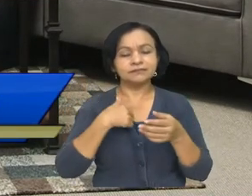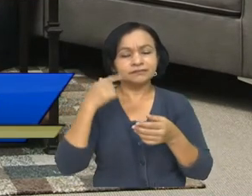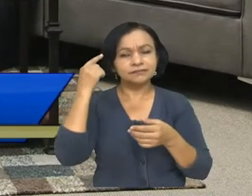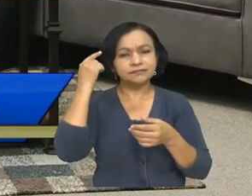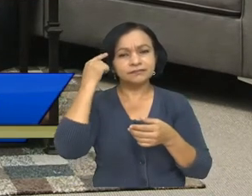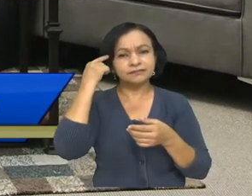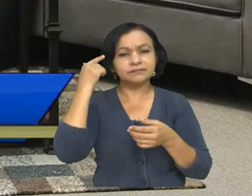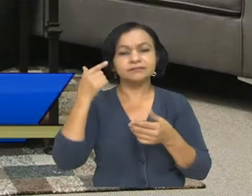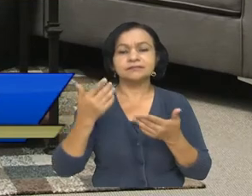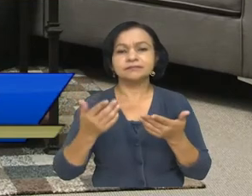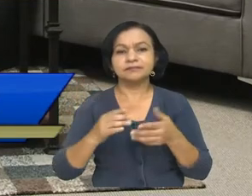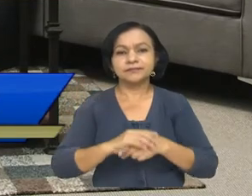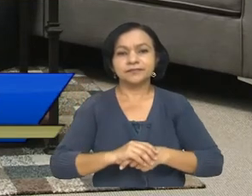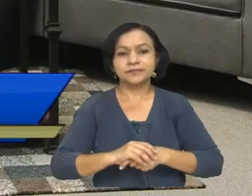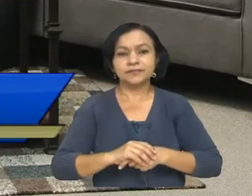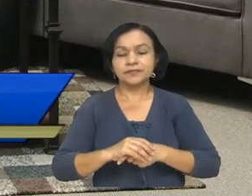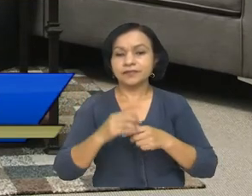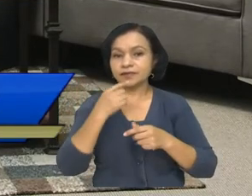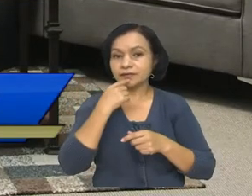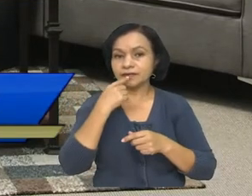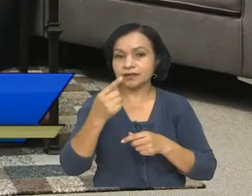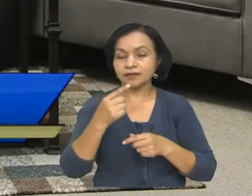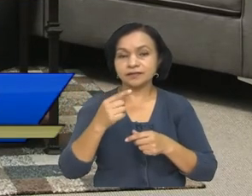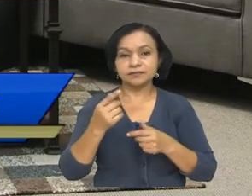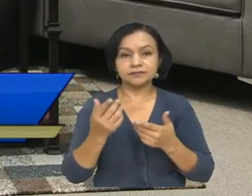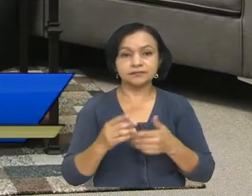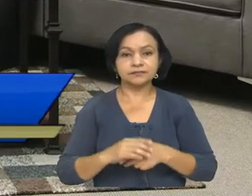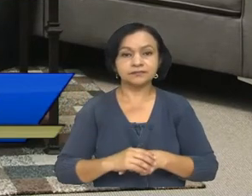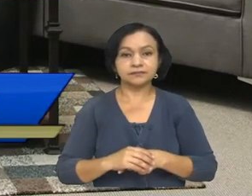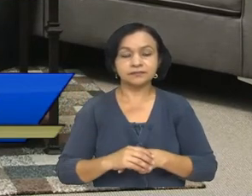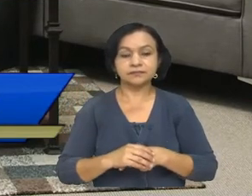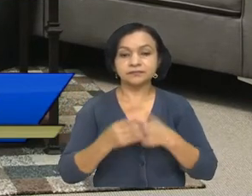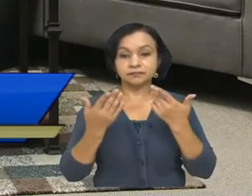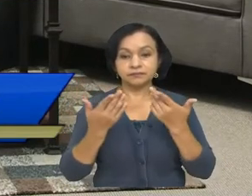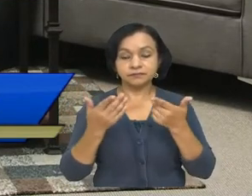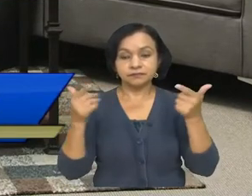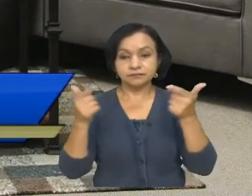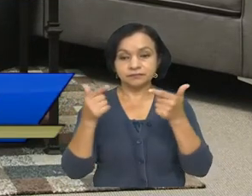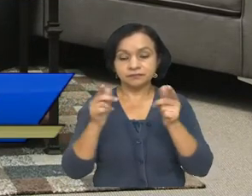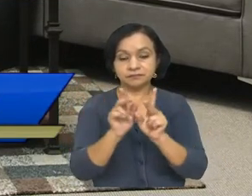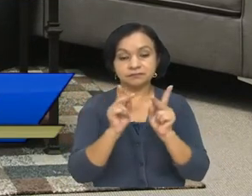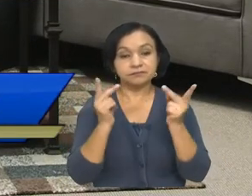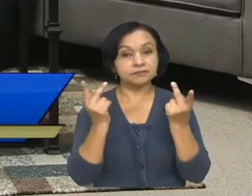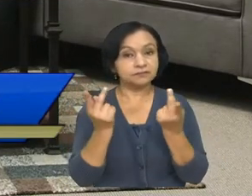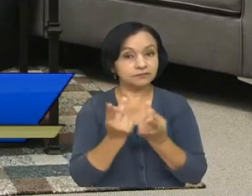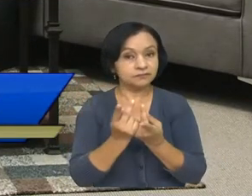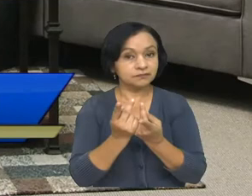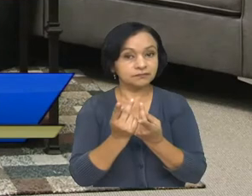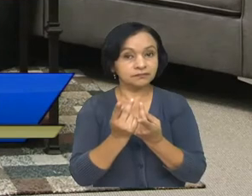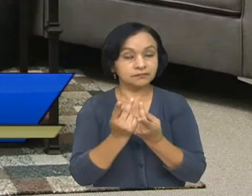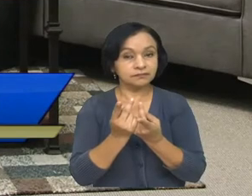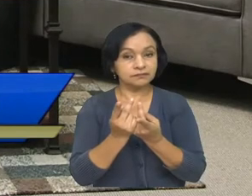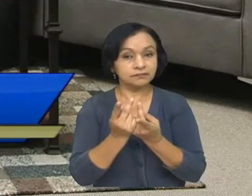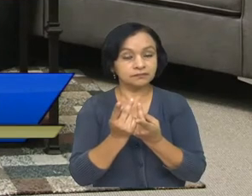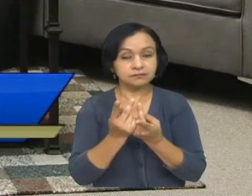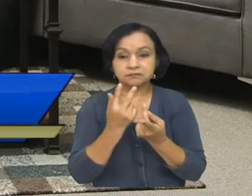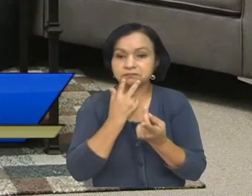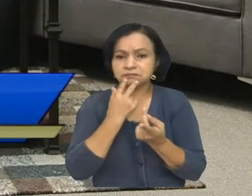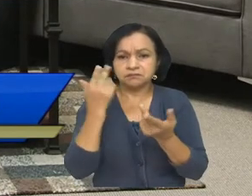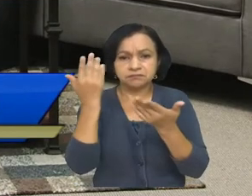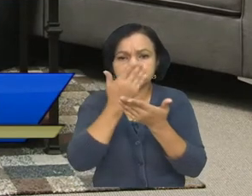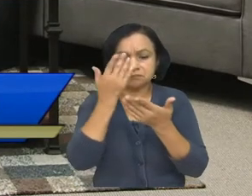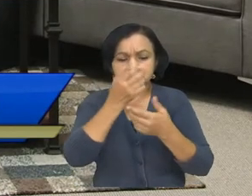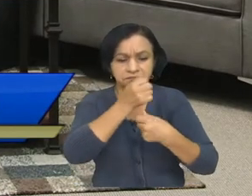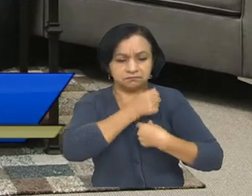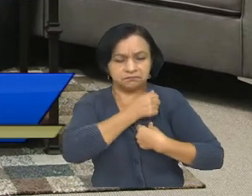final nosotros, como te digo, fuimos simplemente combatientes populares, combatientes que no teníamos formación